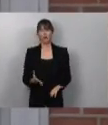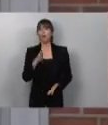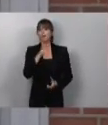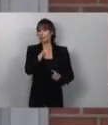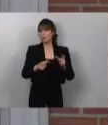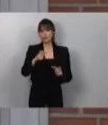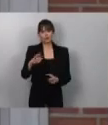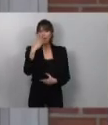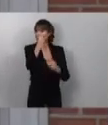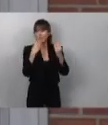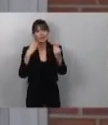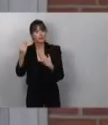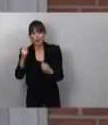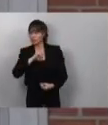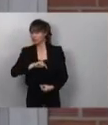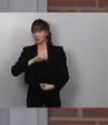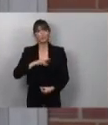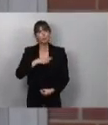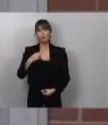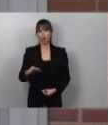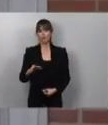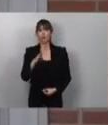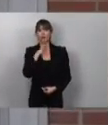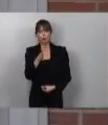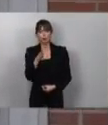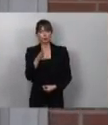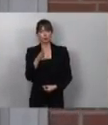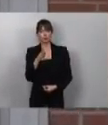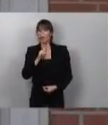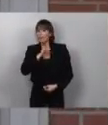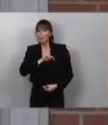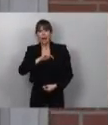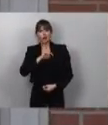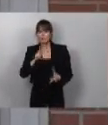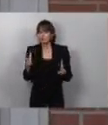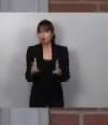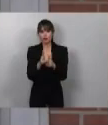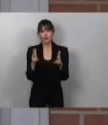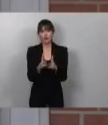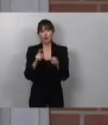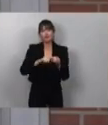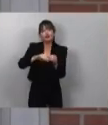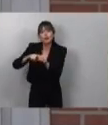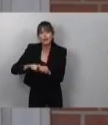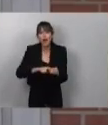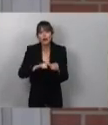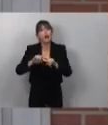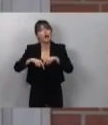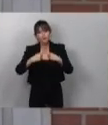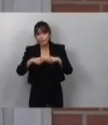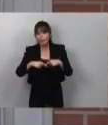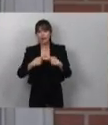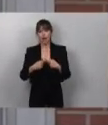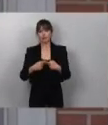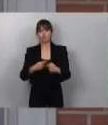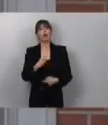en y la economía en todo lo que afecta a los ciudadanos No ese no es el el debate